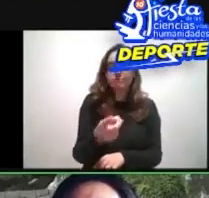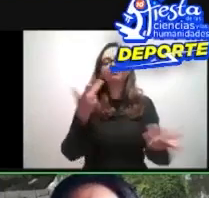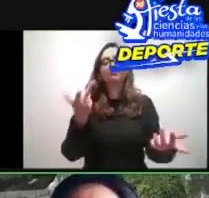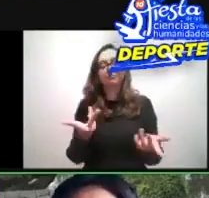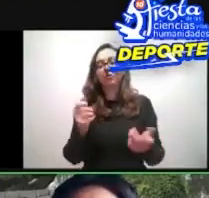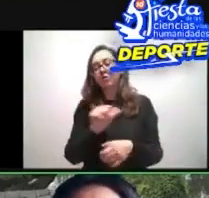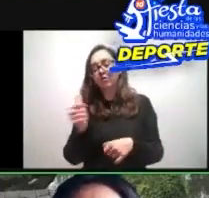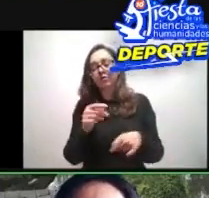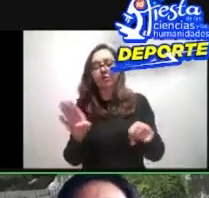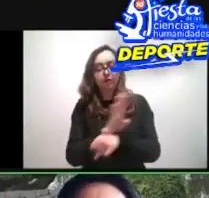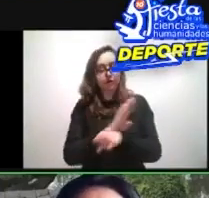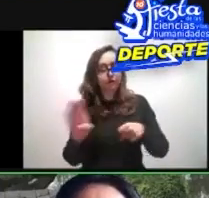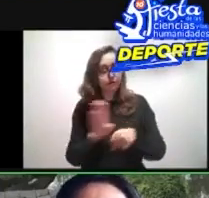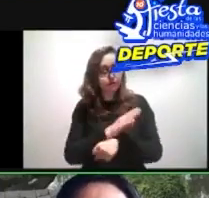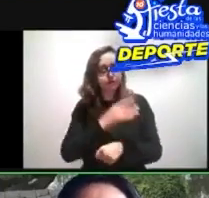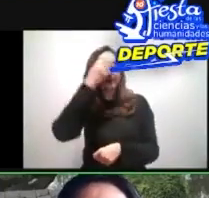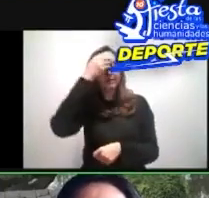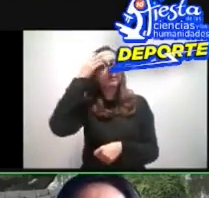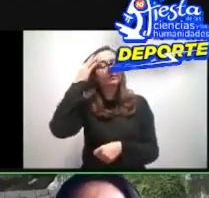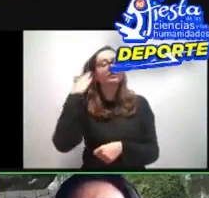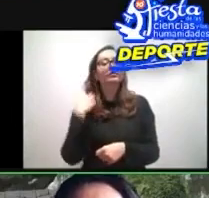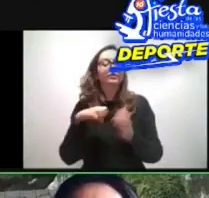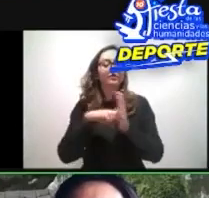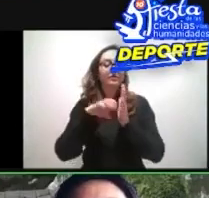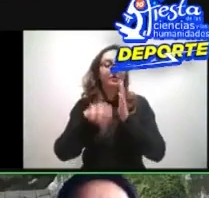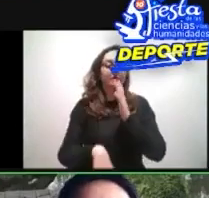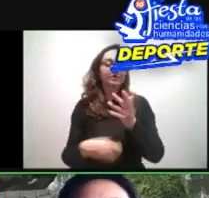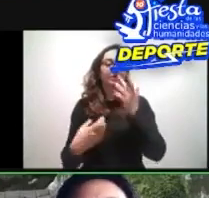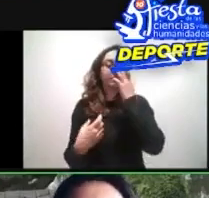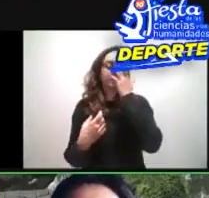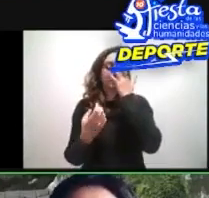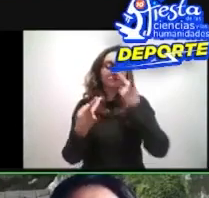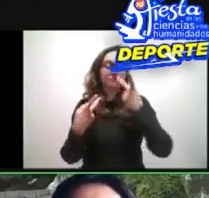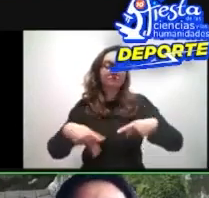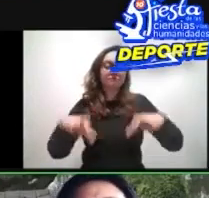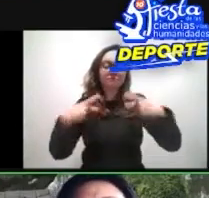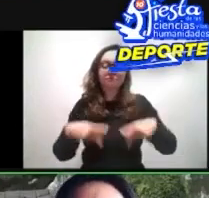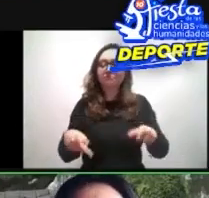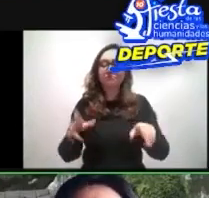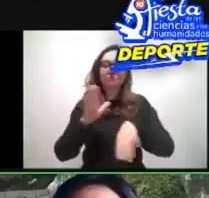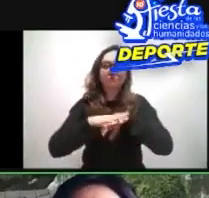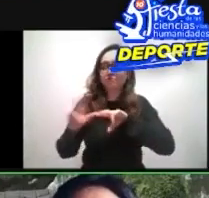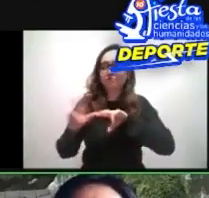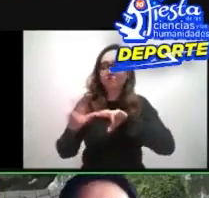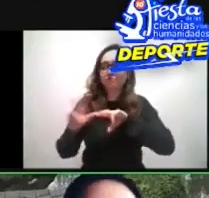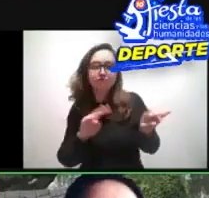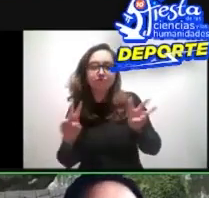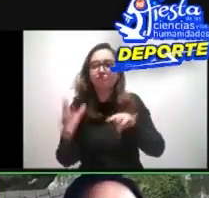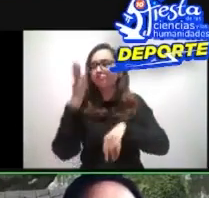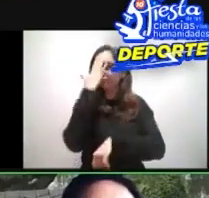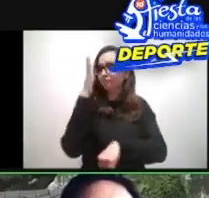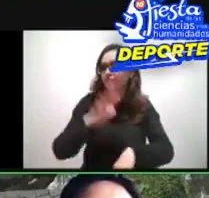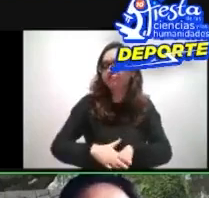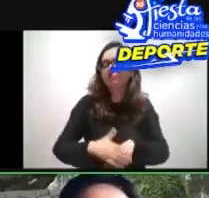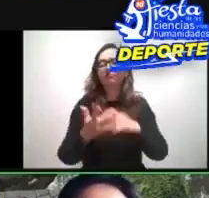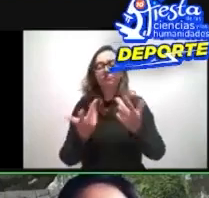muy particulares. Por ejemplo, se ha observado que mejora nuestros tiempos de reacción o la memoria verbal, la capacidad